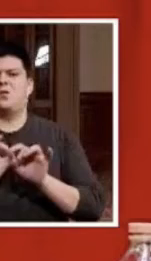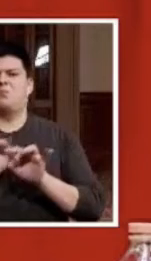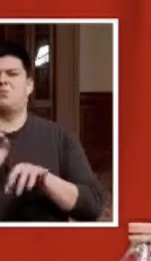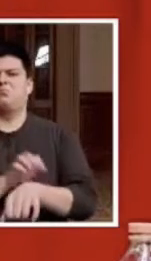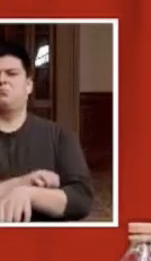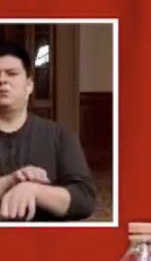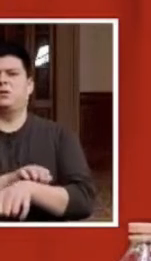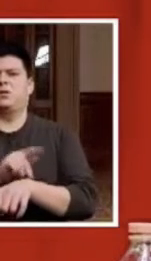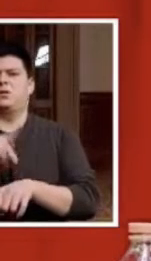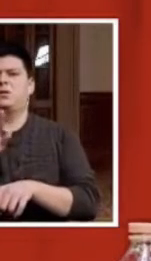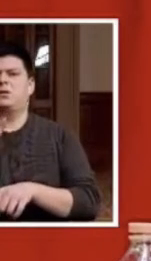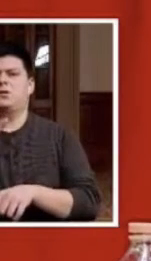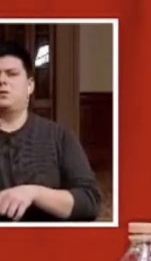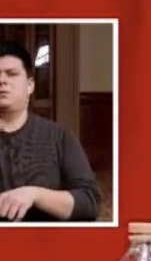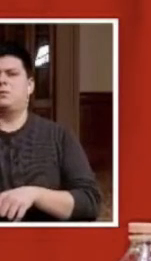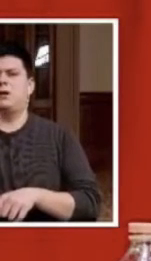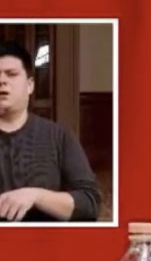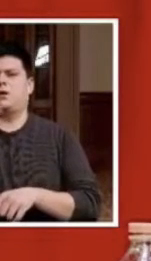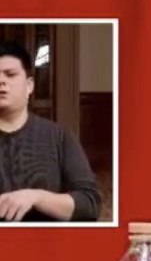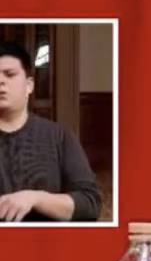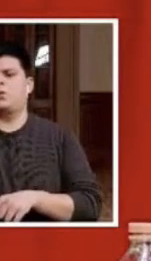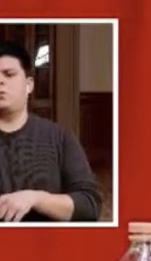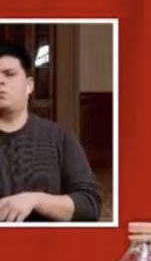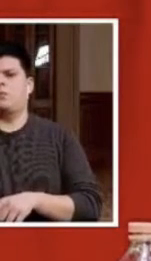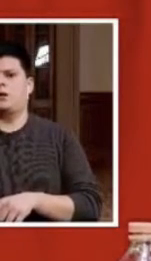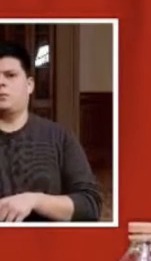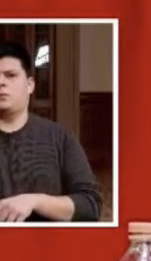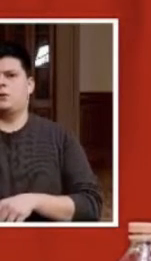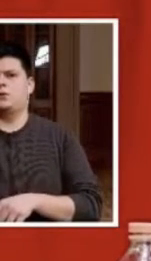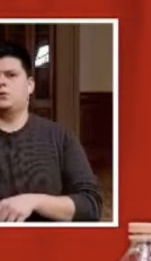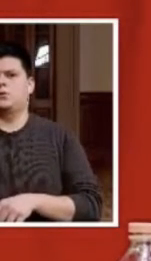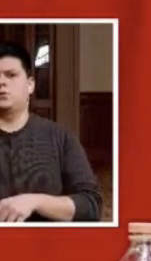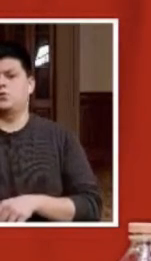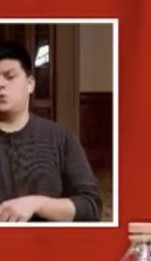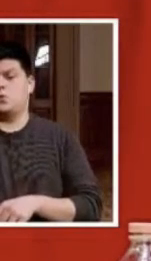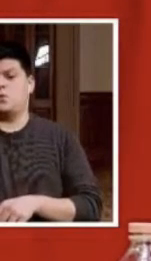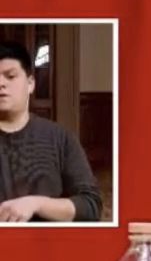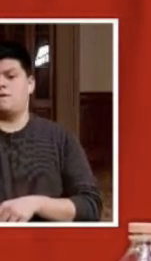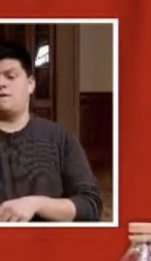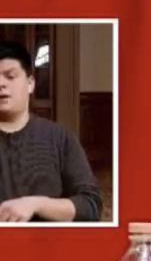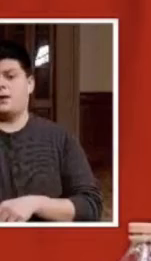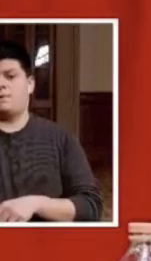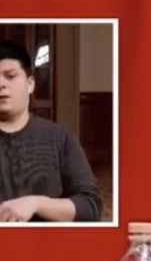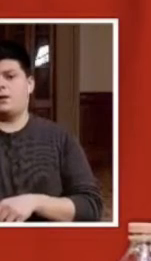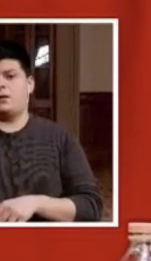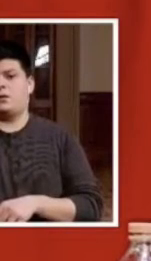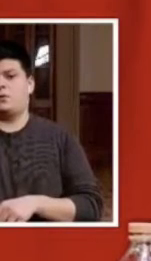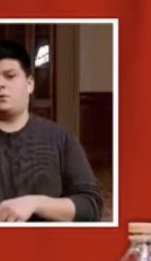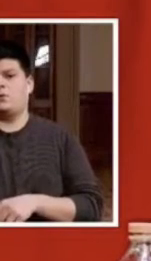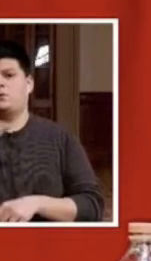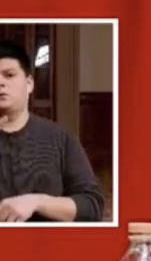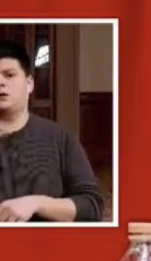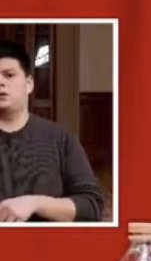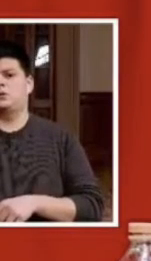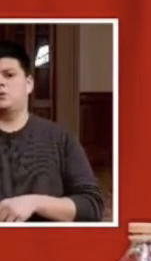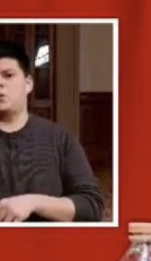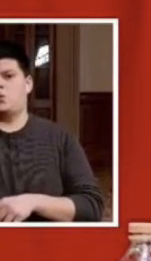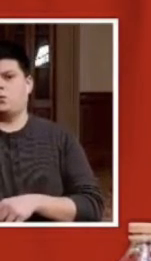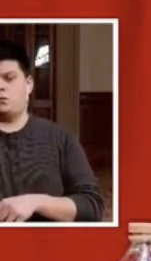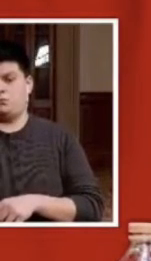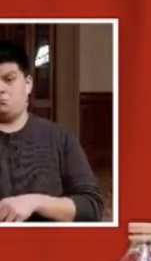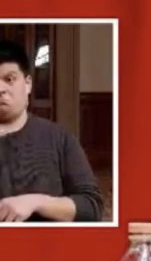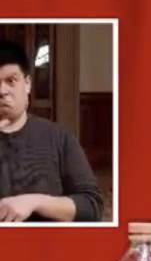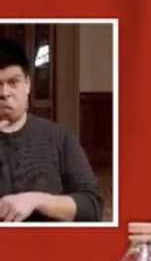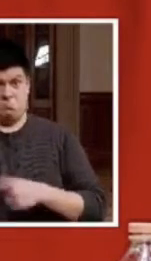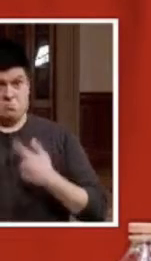al trimetoprim sulfametoxazol, a un antibiótico. A ese antibiótico ella era alérgica